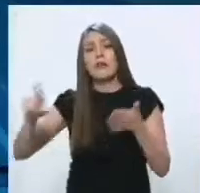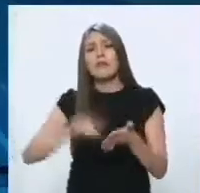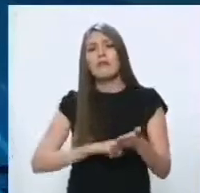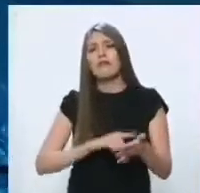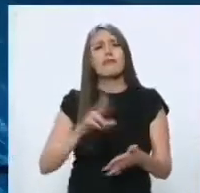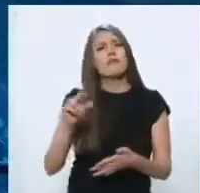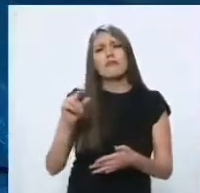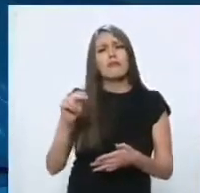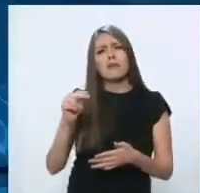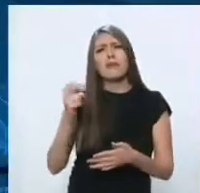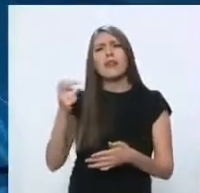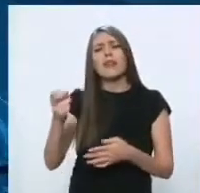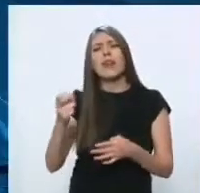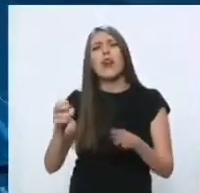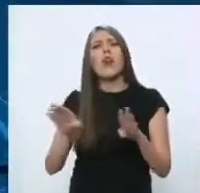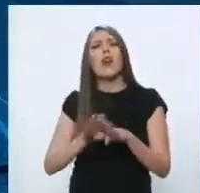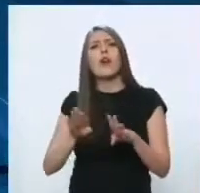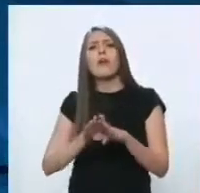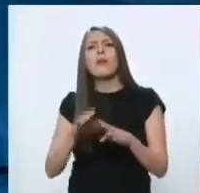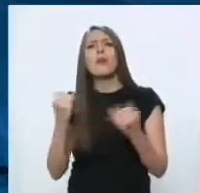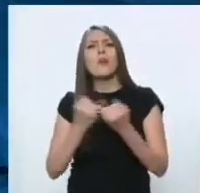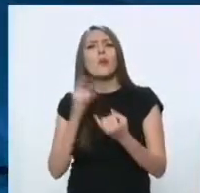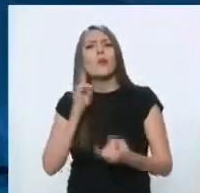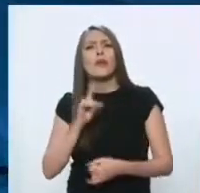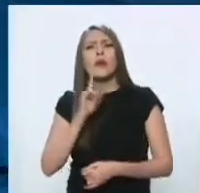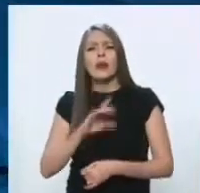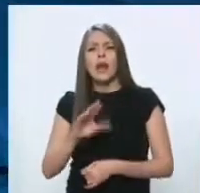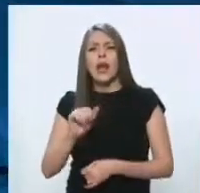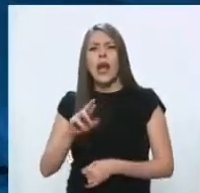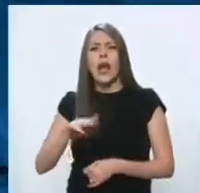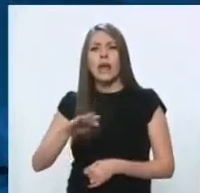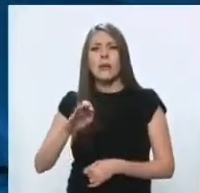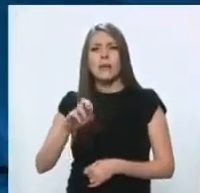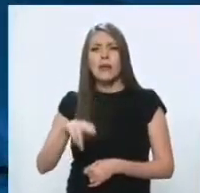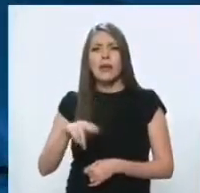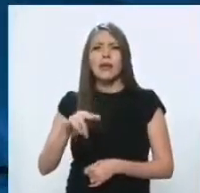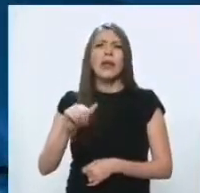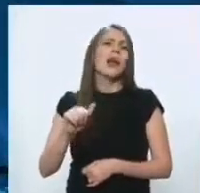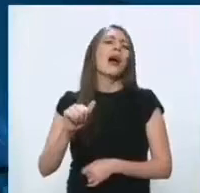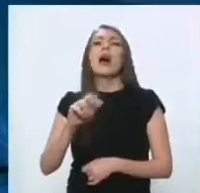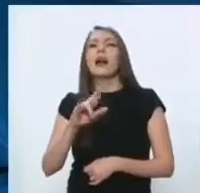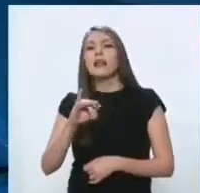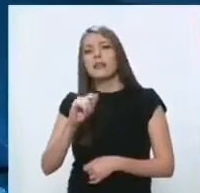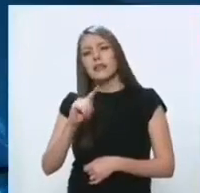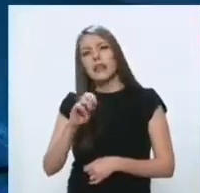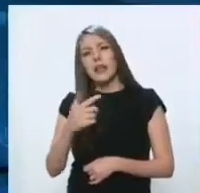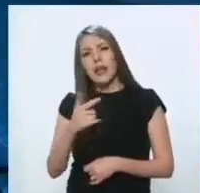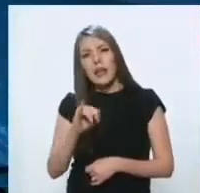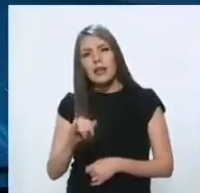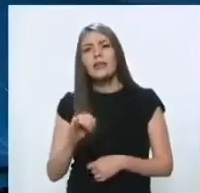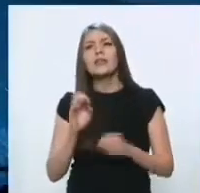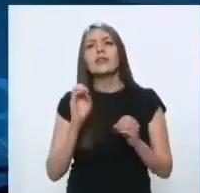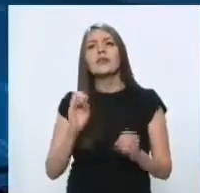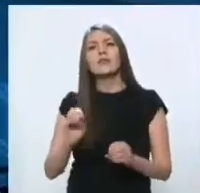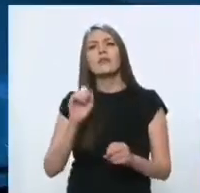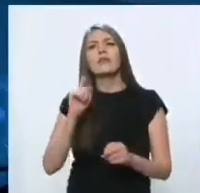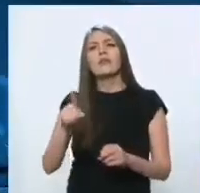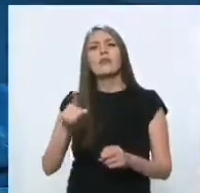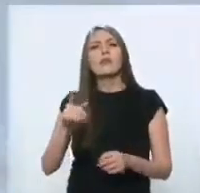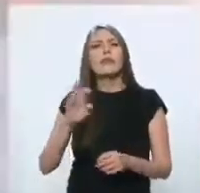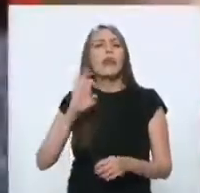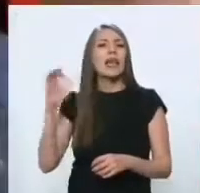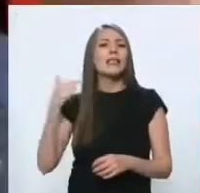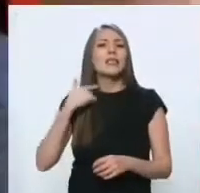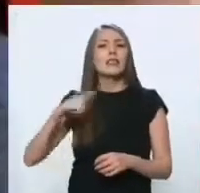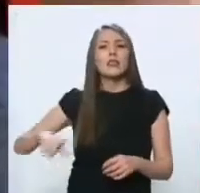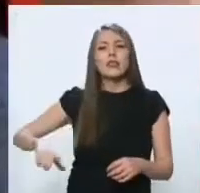Carmen Aristegui, es lo que le ha pasado al propio Sergio Aguayo con el exgobernador de Coahuila. Eso